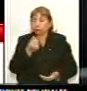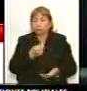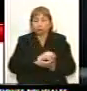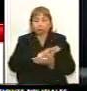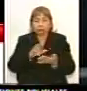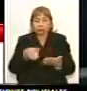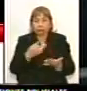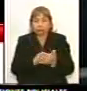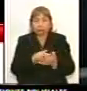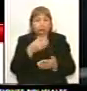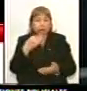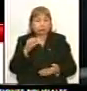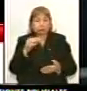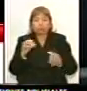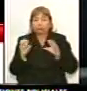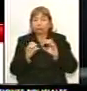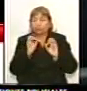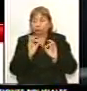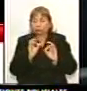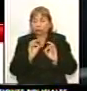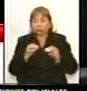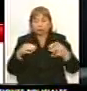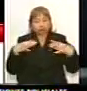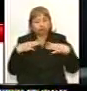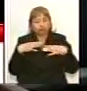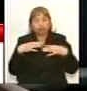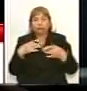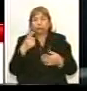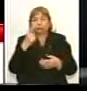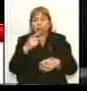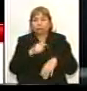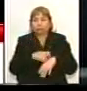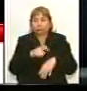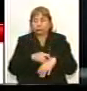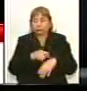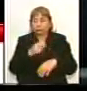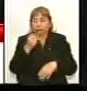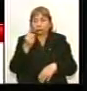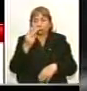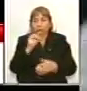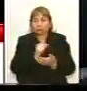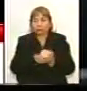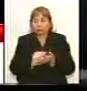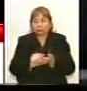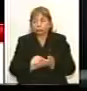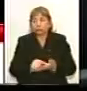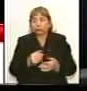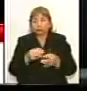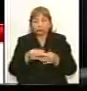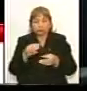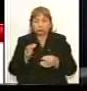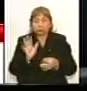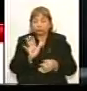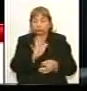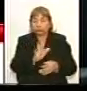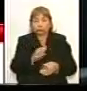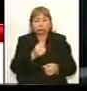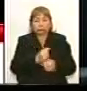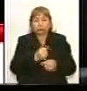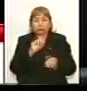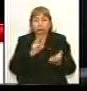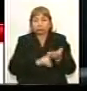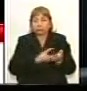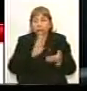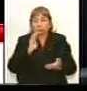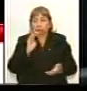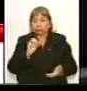de su aporte siempre que acredite encontrarse desempleados por un periodo mínimo de 12 meses continuos. Según la Superintendencia de Banca y Seguros